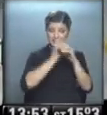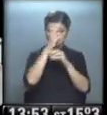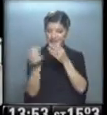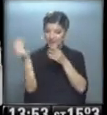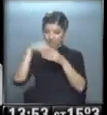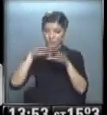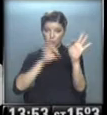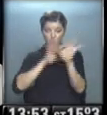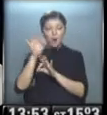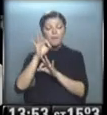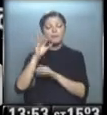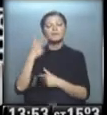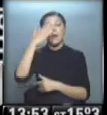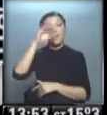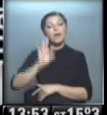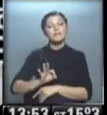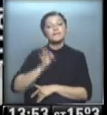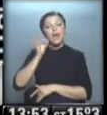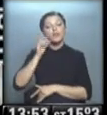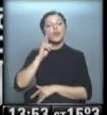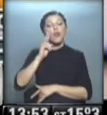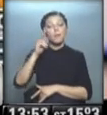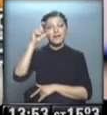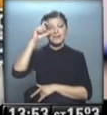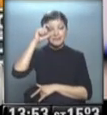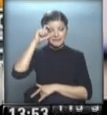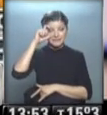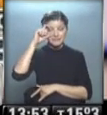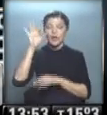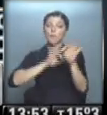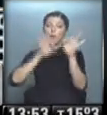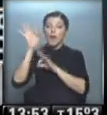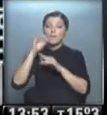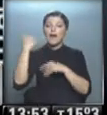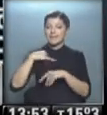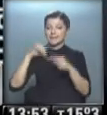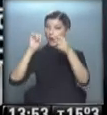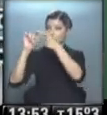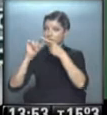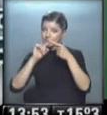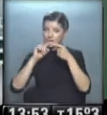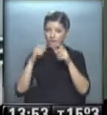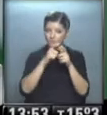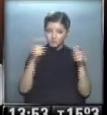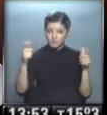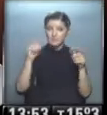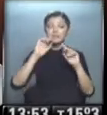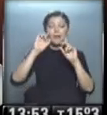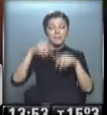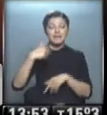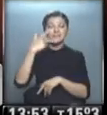en el año 2010 se amplió con el programa Argentina Conectada y la creación de